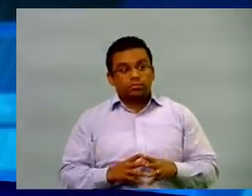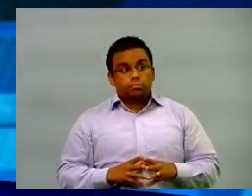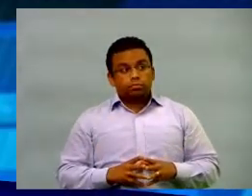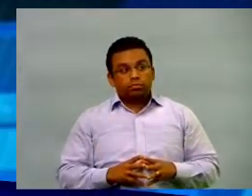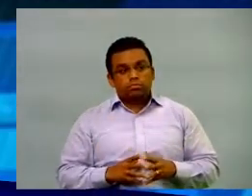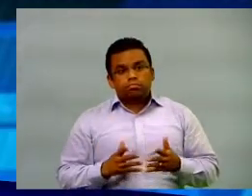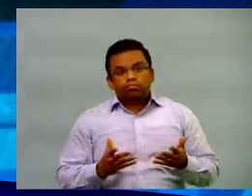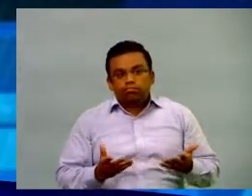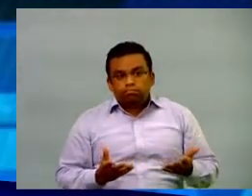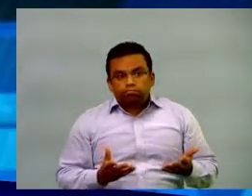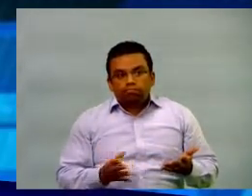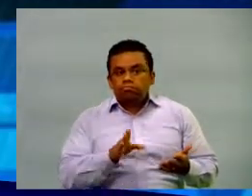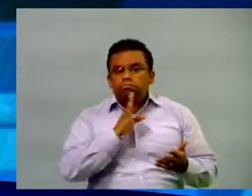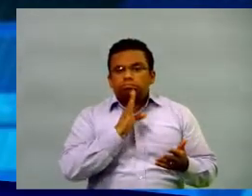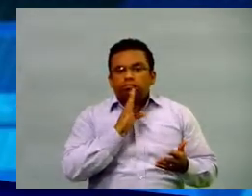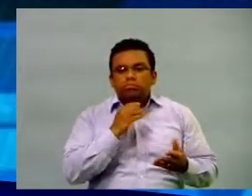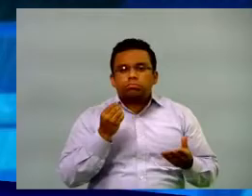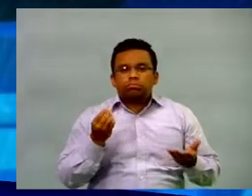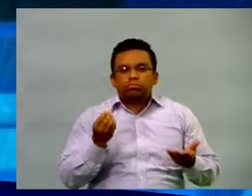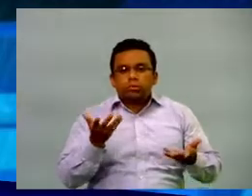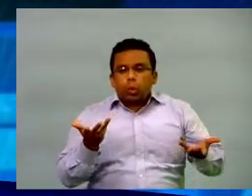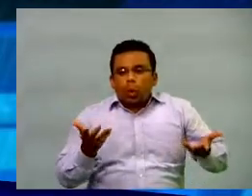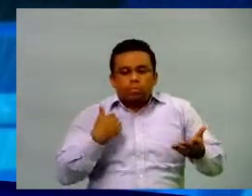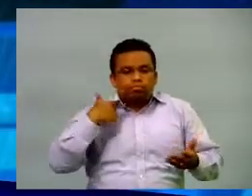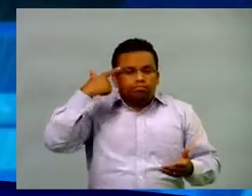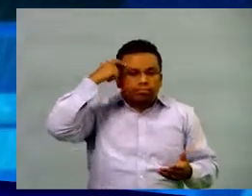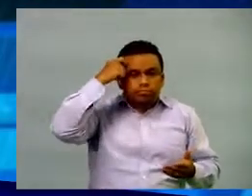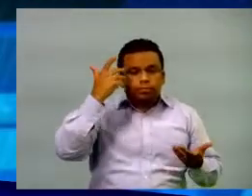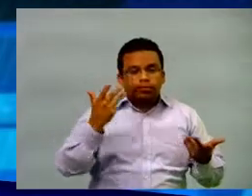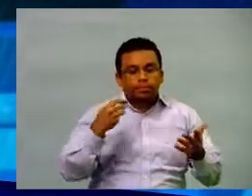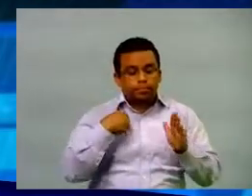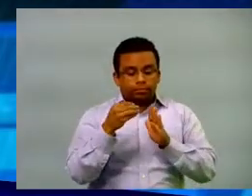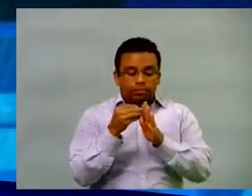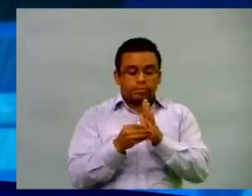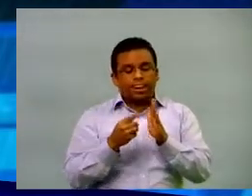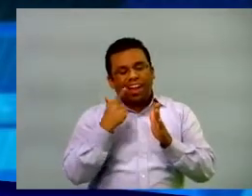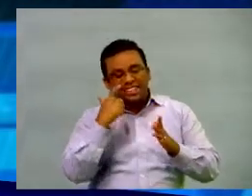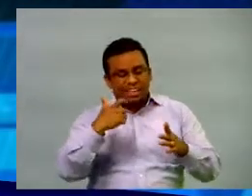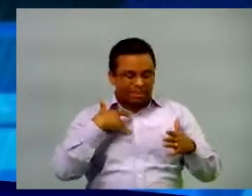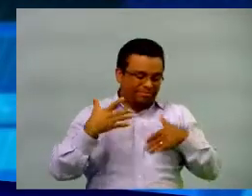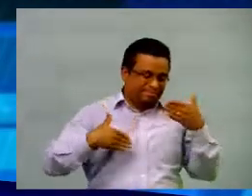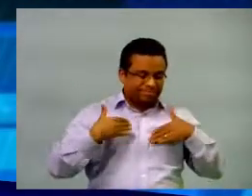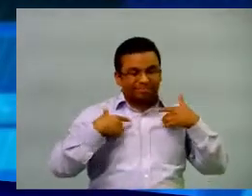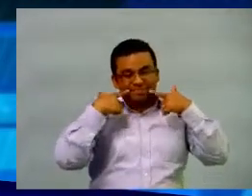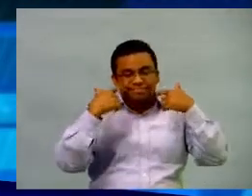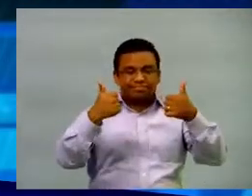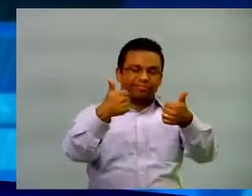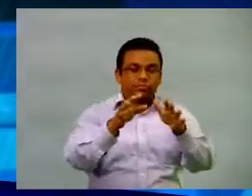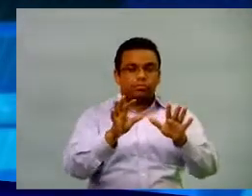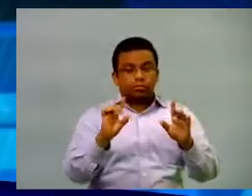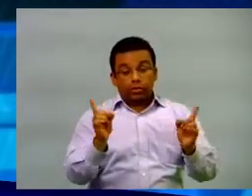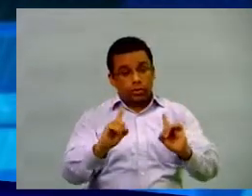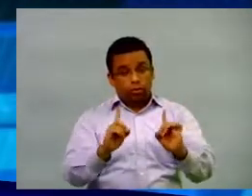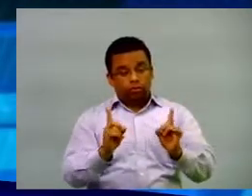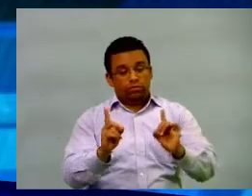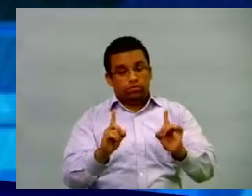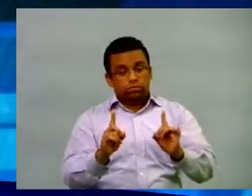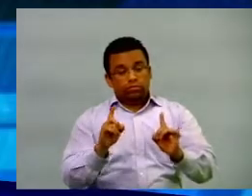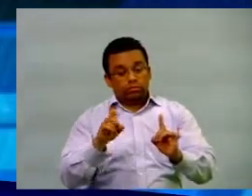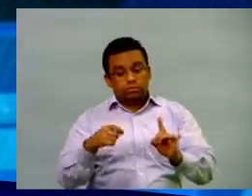no solo en la producción de contenidos educativos divertidos, sino también en la formación de